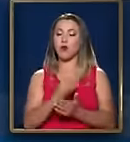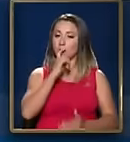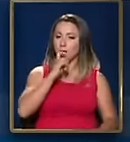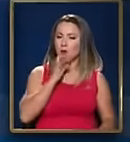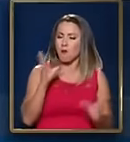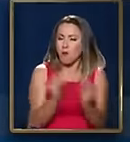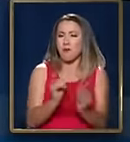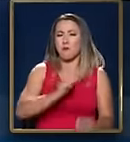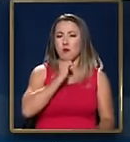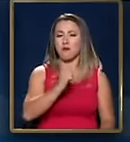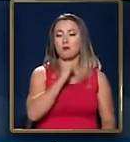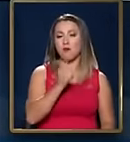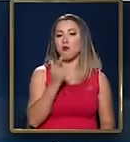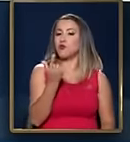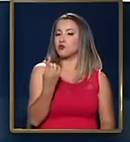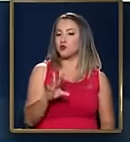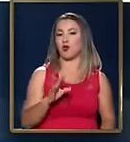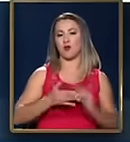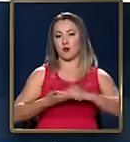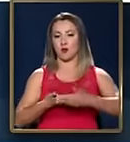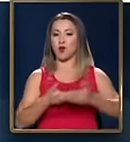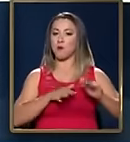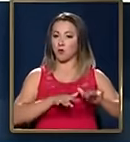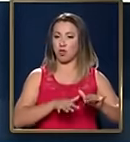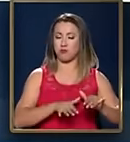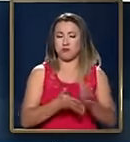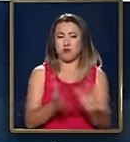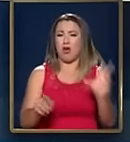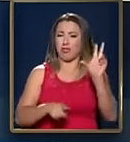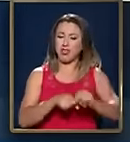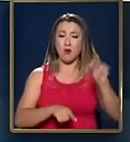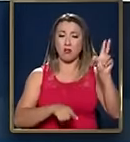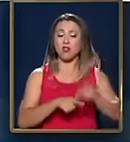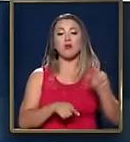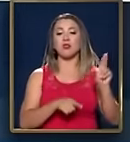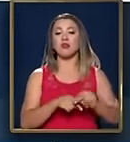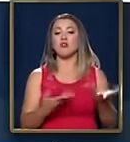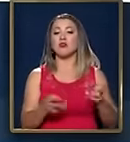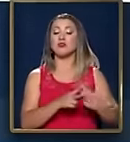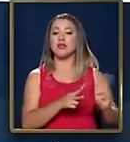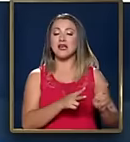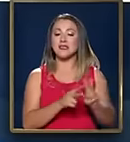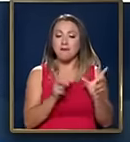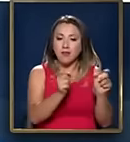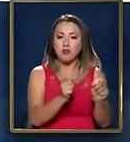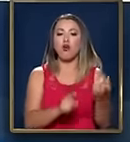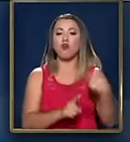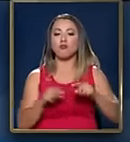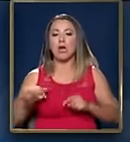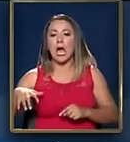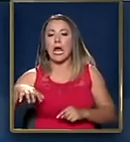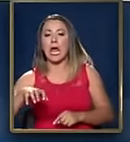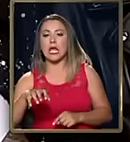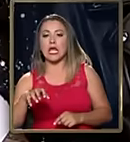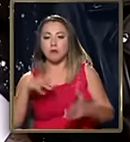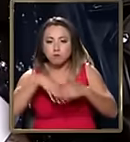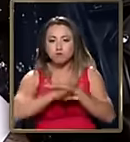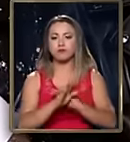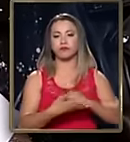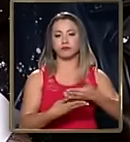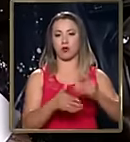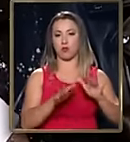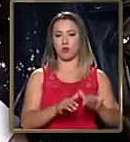tan pobre que tenía un solo computador, weón. Y era tan antiguo que en vez de echarle un virus, le entró una de rincón. Cachen, a ese nivel la weón.